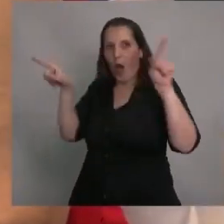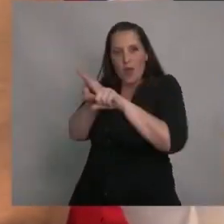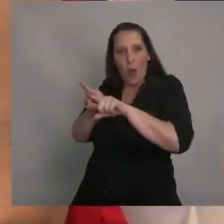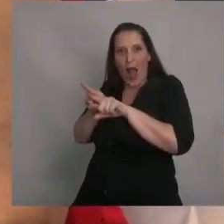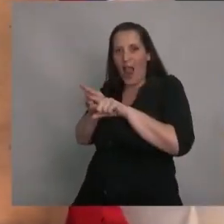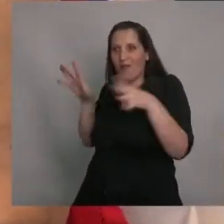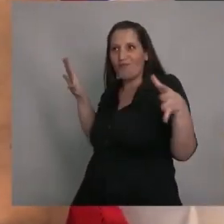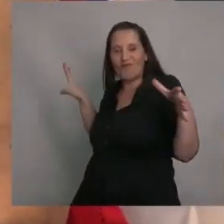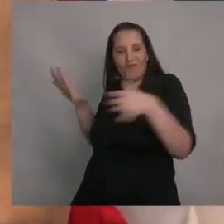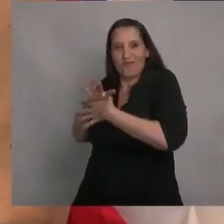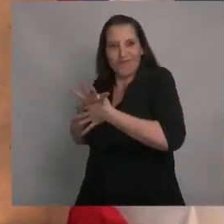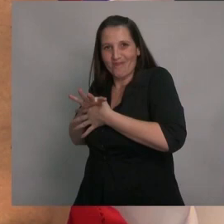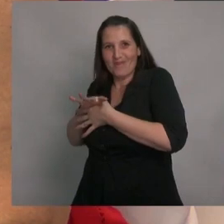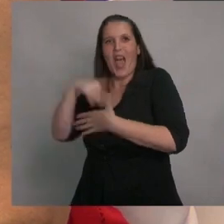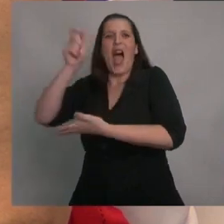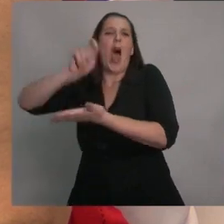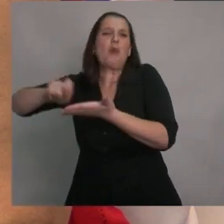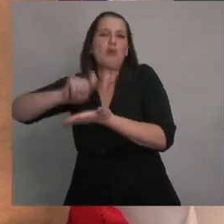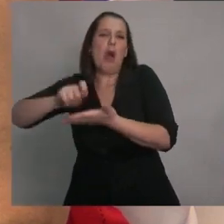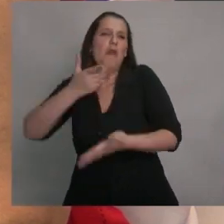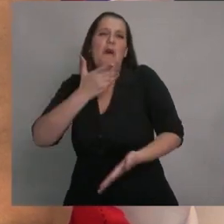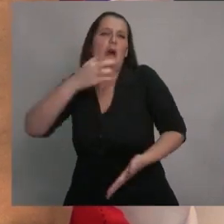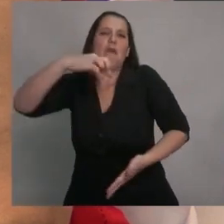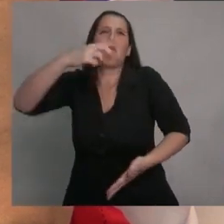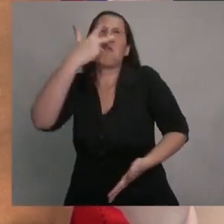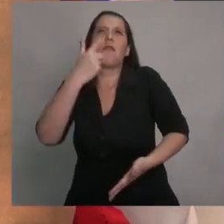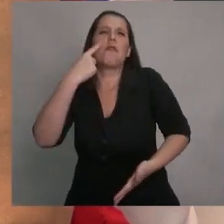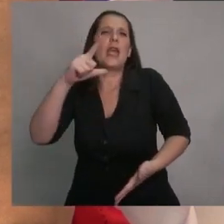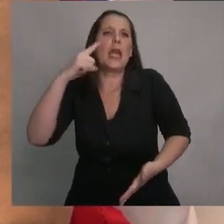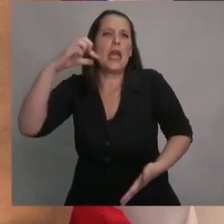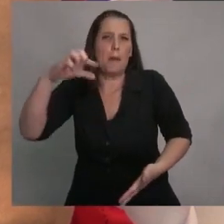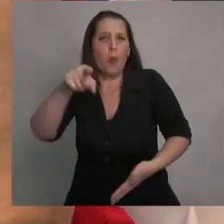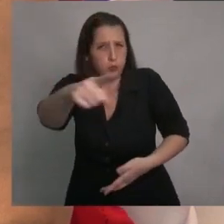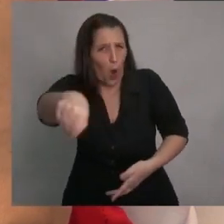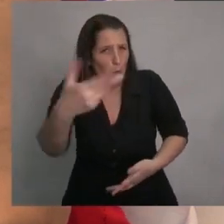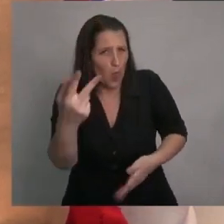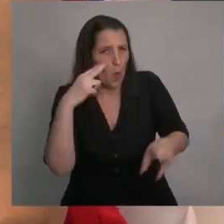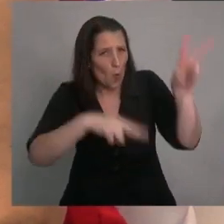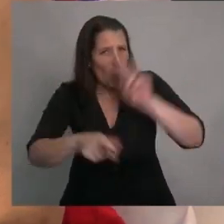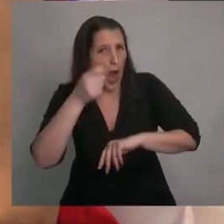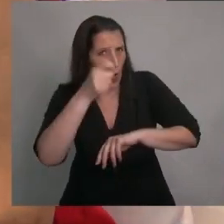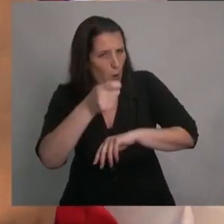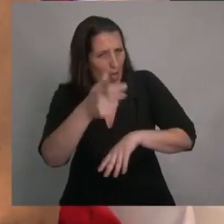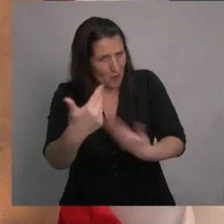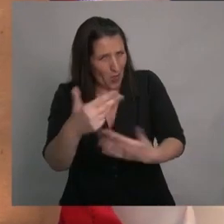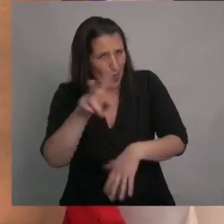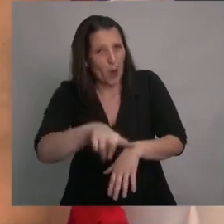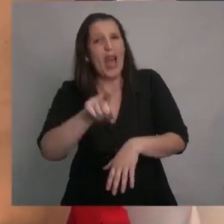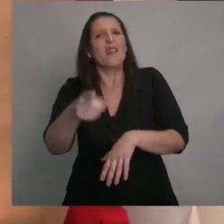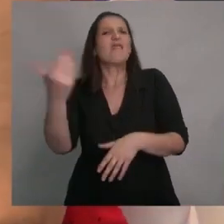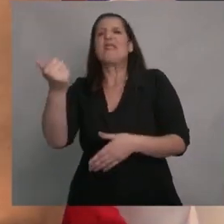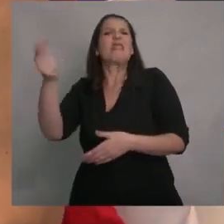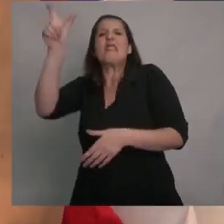un autor llamado Richard Phillips. Se lo pueden buscar en Google, se van a impresionar con su currículum. Nieto de